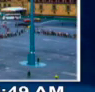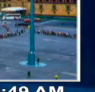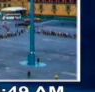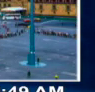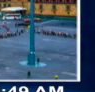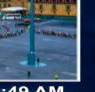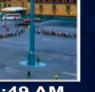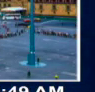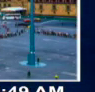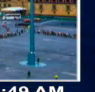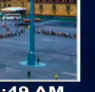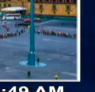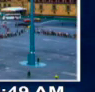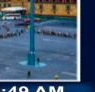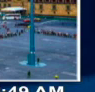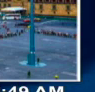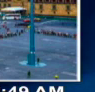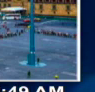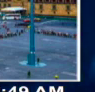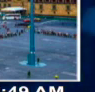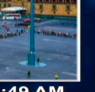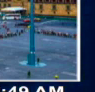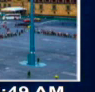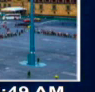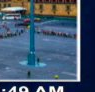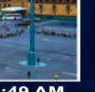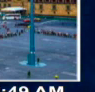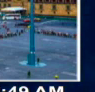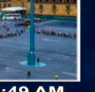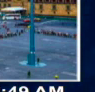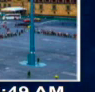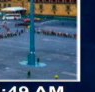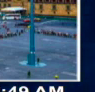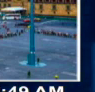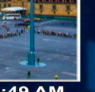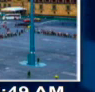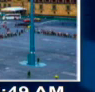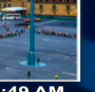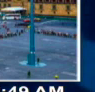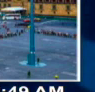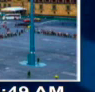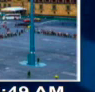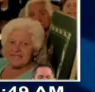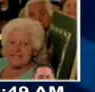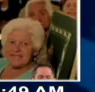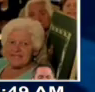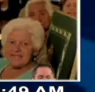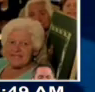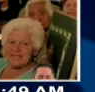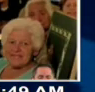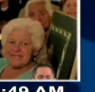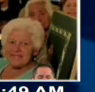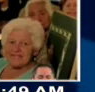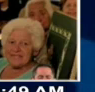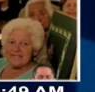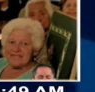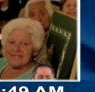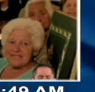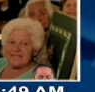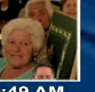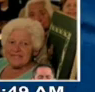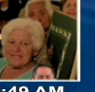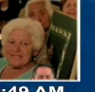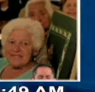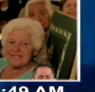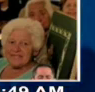que El Dorado en Colombia es el único que aparece en los 100 primeros lugares de mejores aeropuertos en el mundo. Fue grabado en Santa Lucía